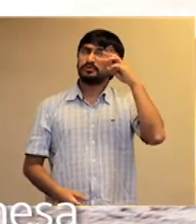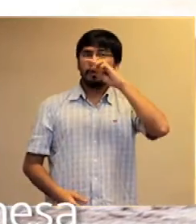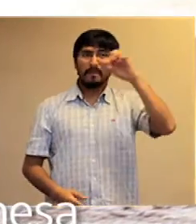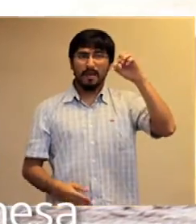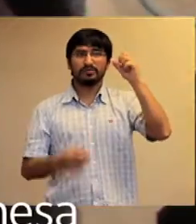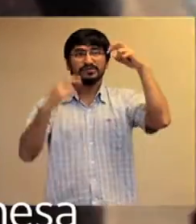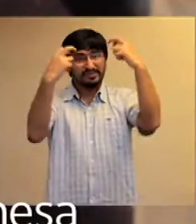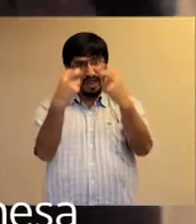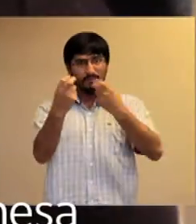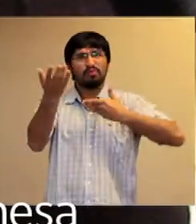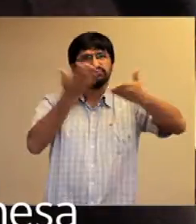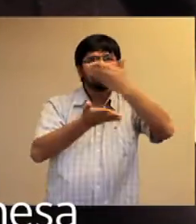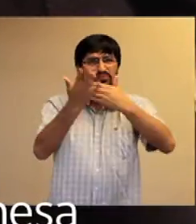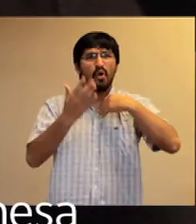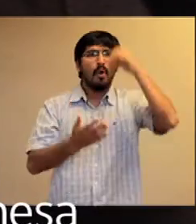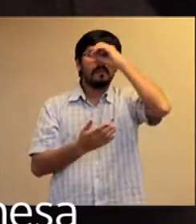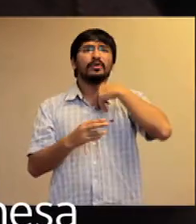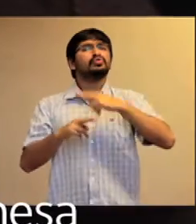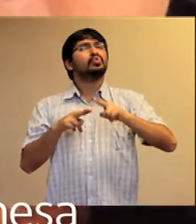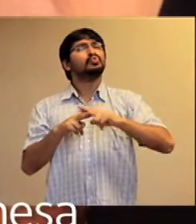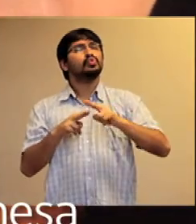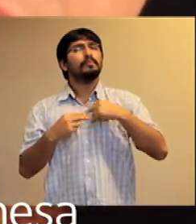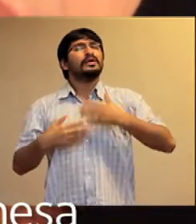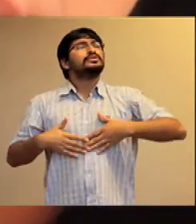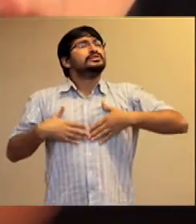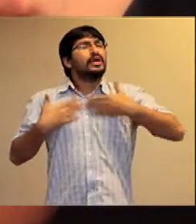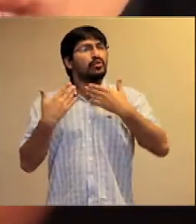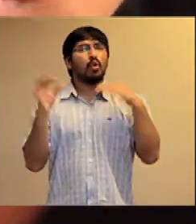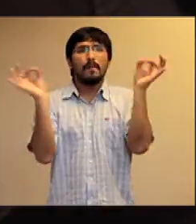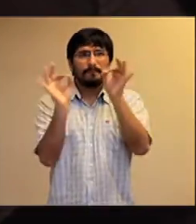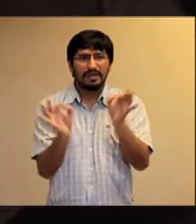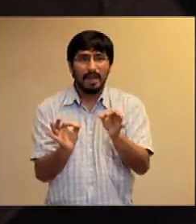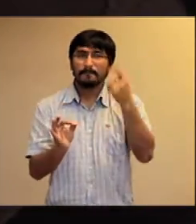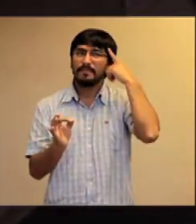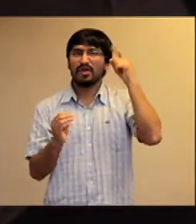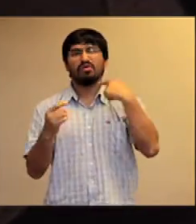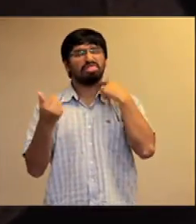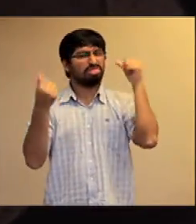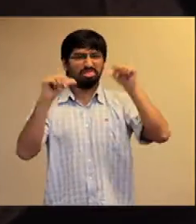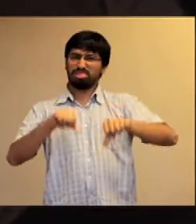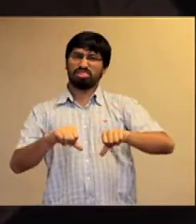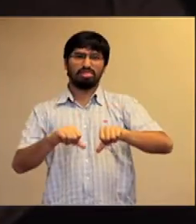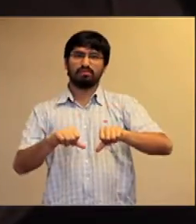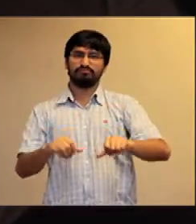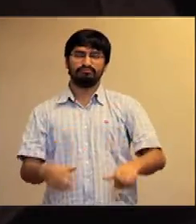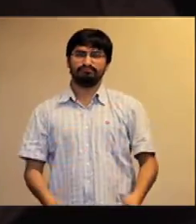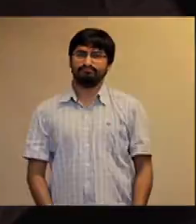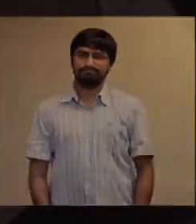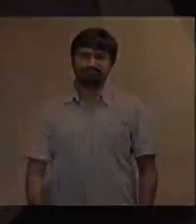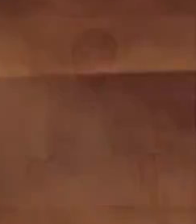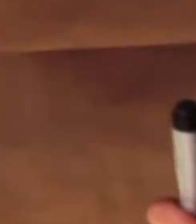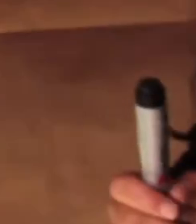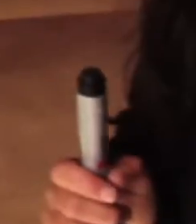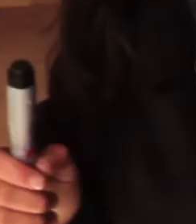solución sería sentar a mi madre y a mi padre en la mesa y explicarles lo que yo siento, pero no siempre